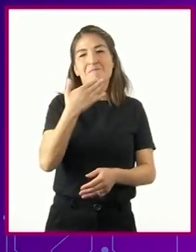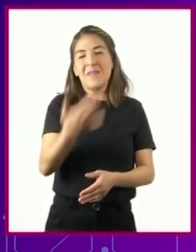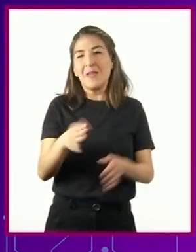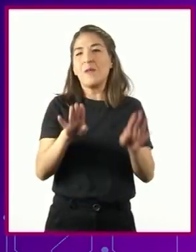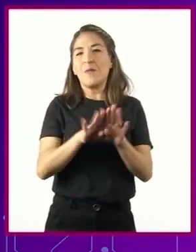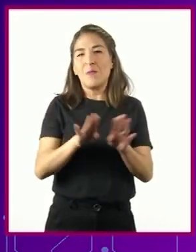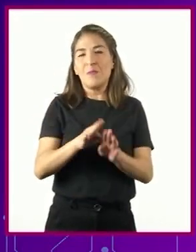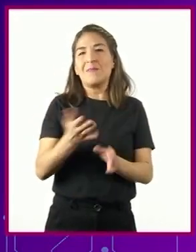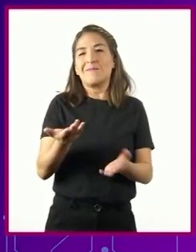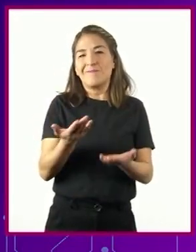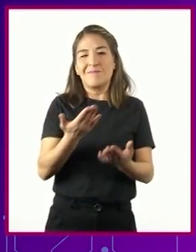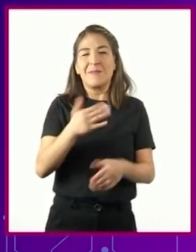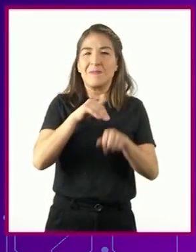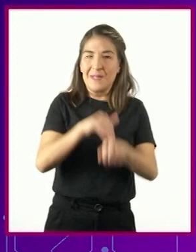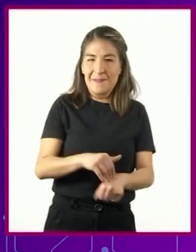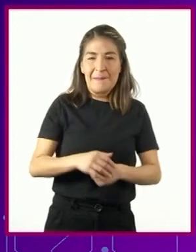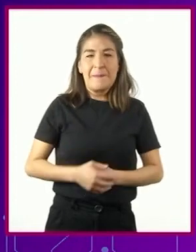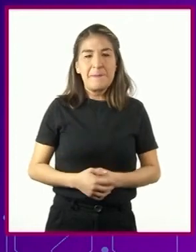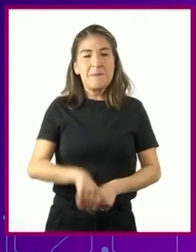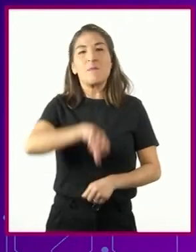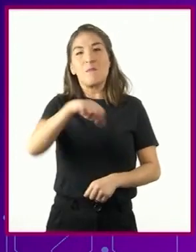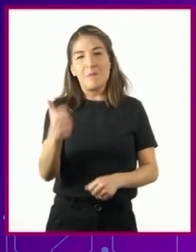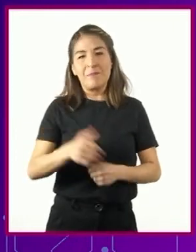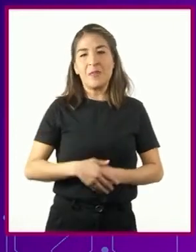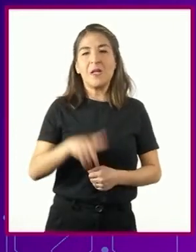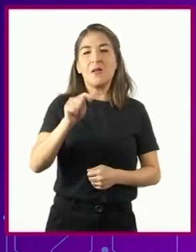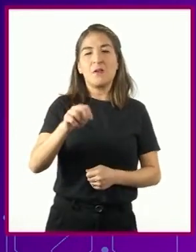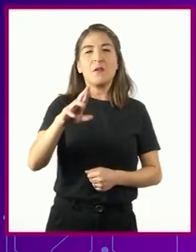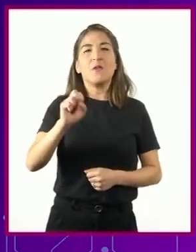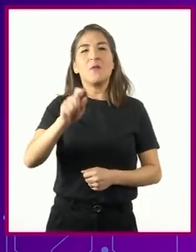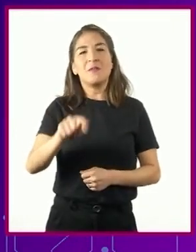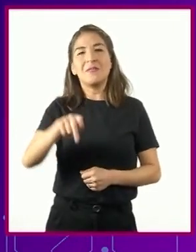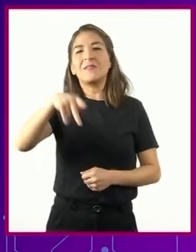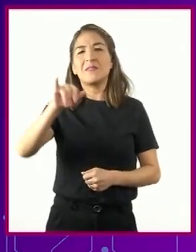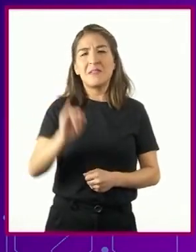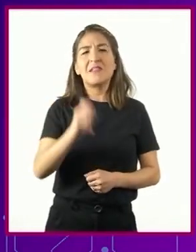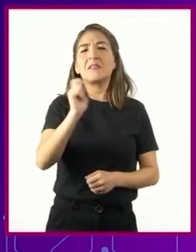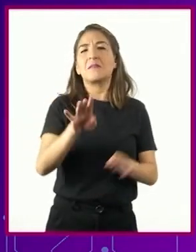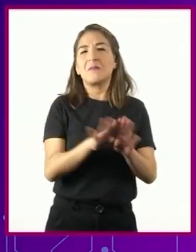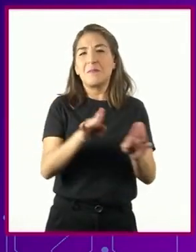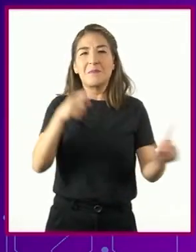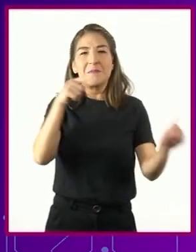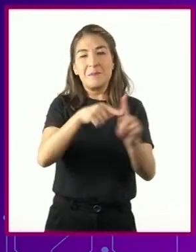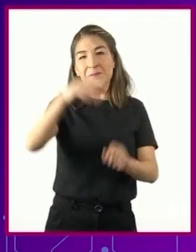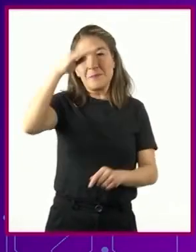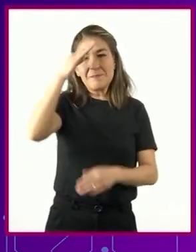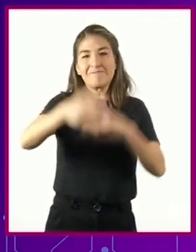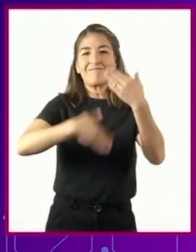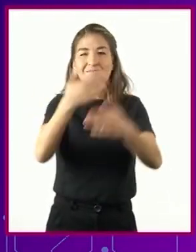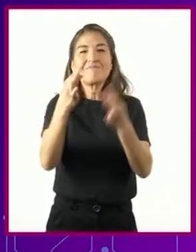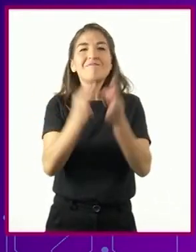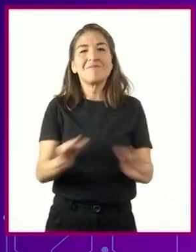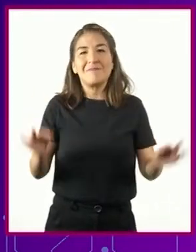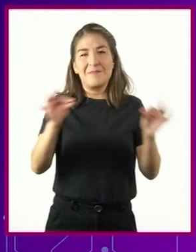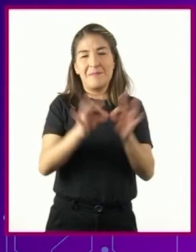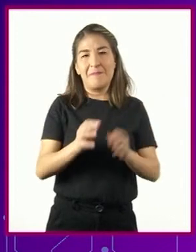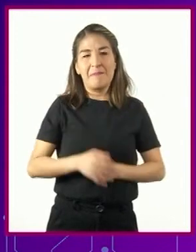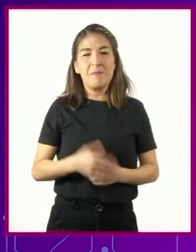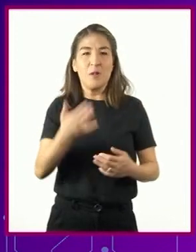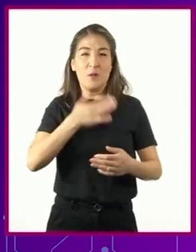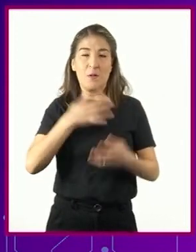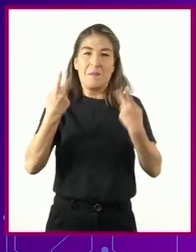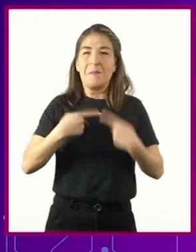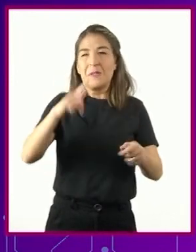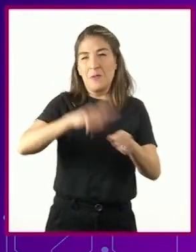prudencia. Por otra parte, el camarada Trotsky no se distingue únicamente por dotes relevantes.